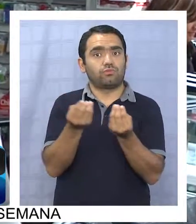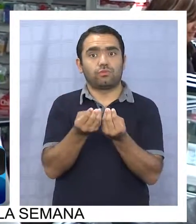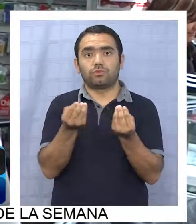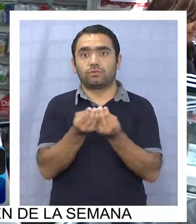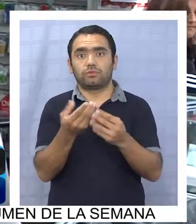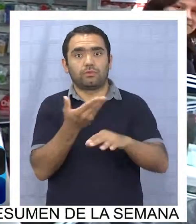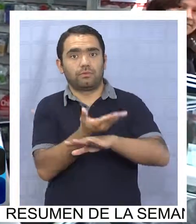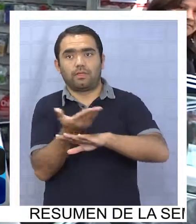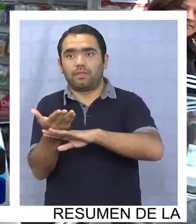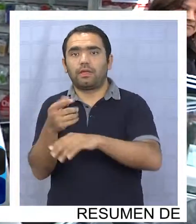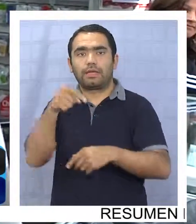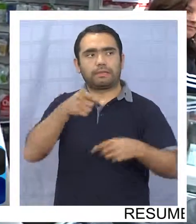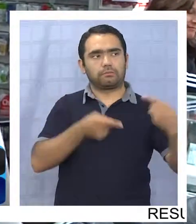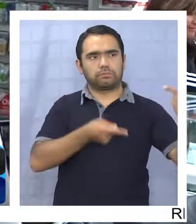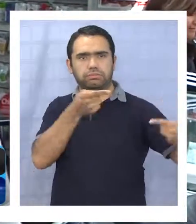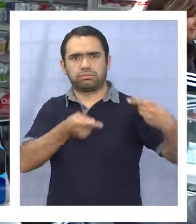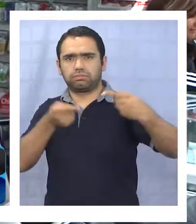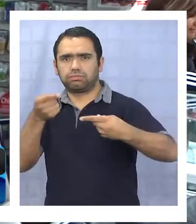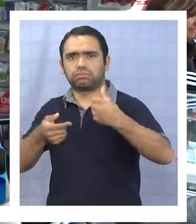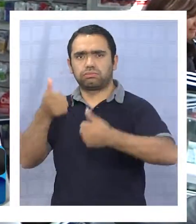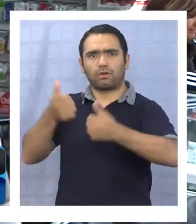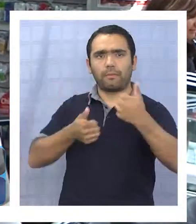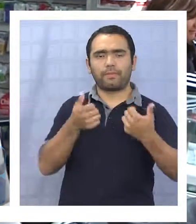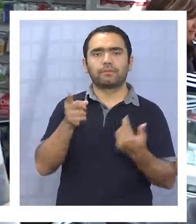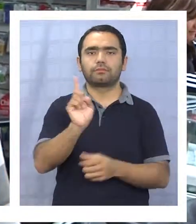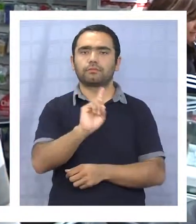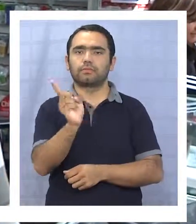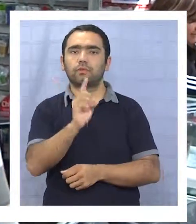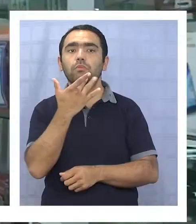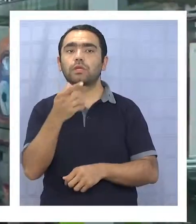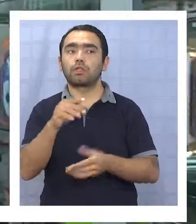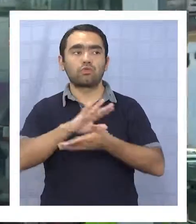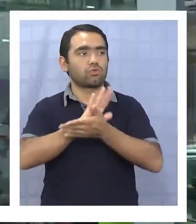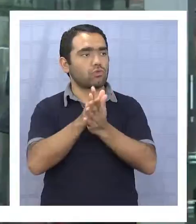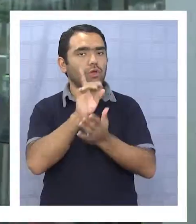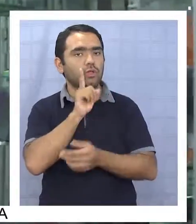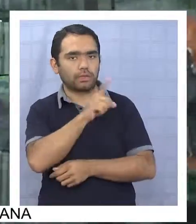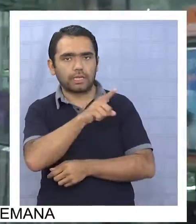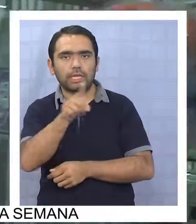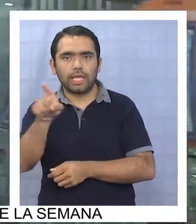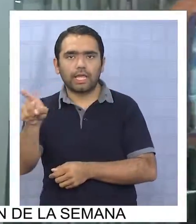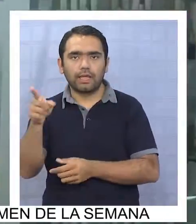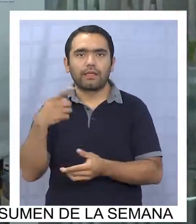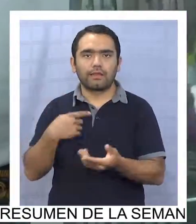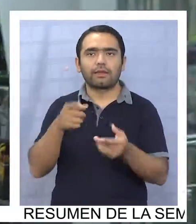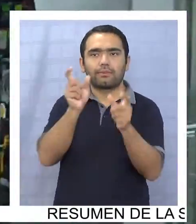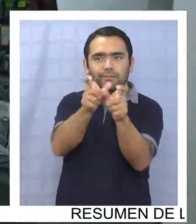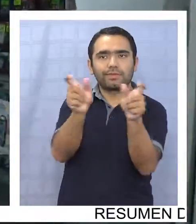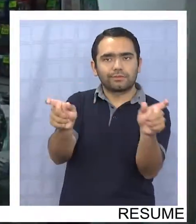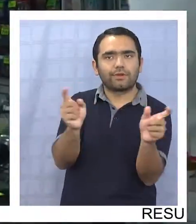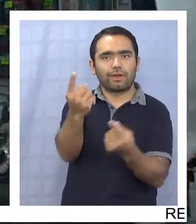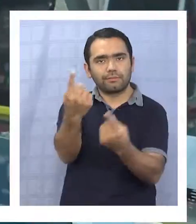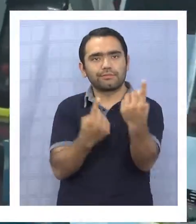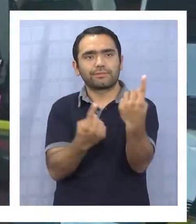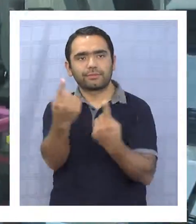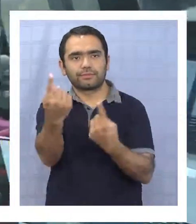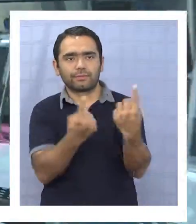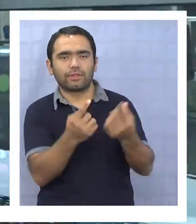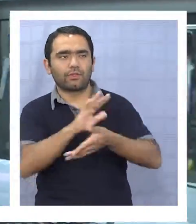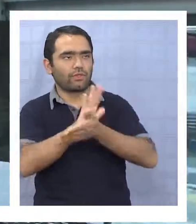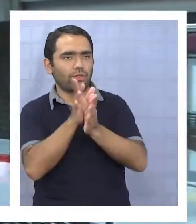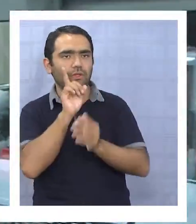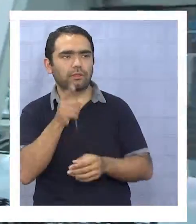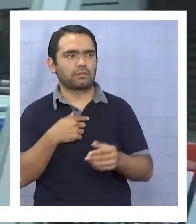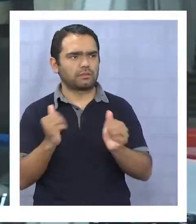y la demanda es amplia. No hay competencia acá porque todos tenemos clientes. No hay cómo patear